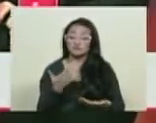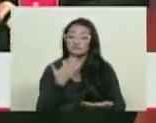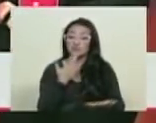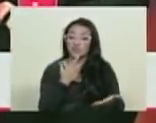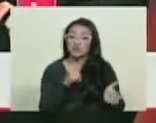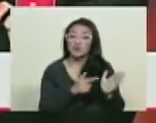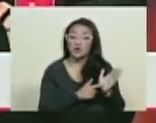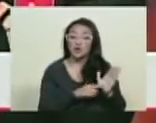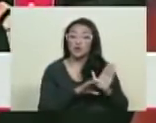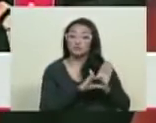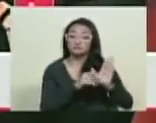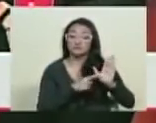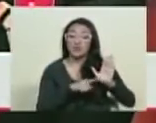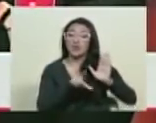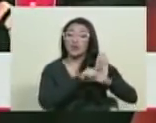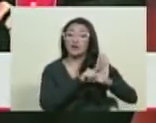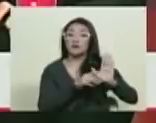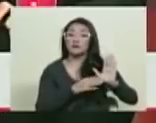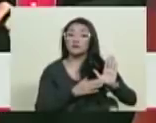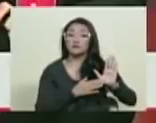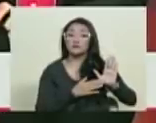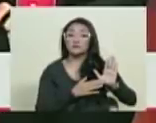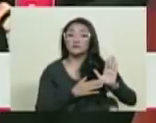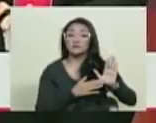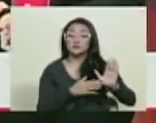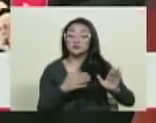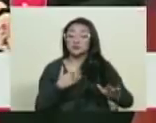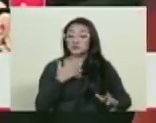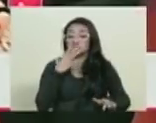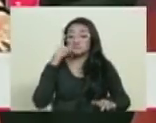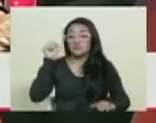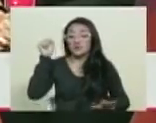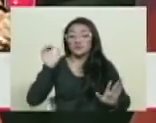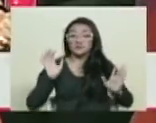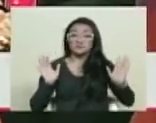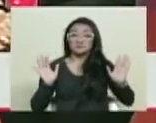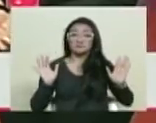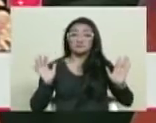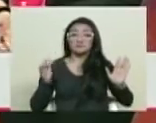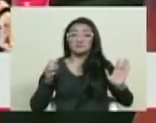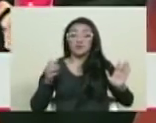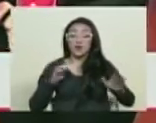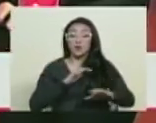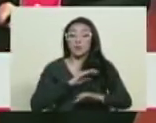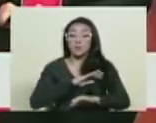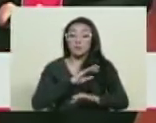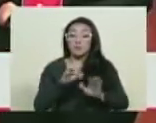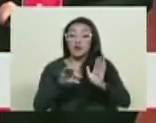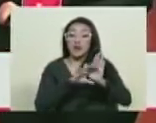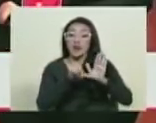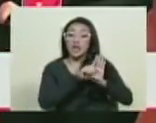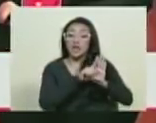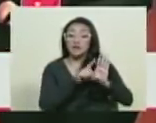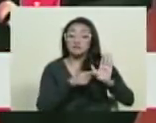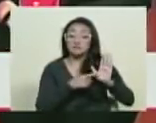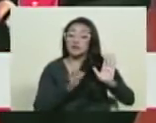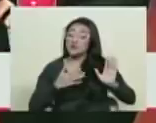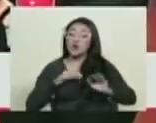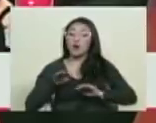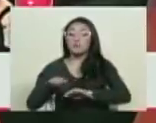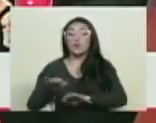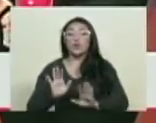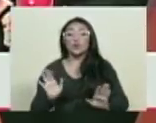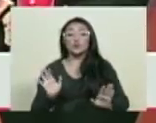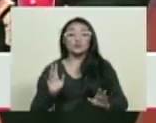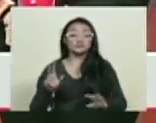constitucional y legalmente y yo como jefe de estado de un poder constituido los apoyos no